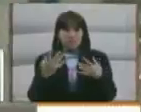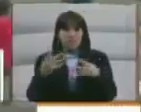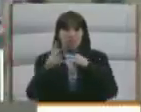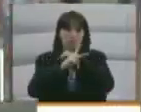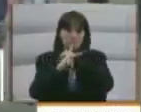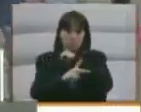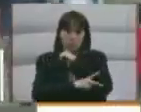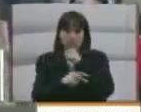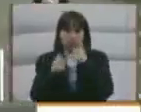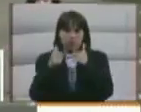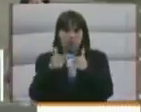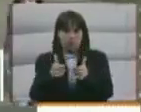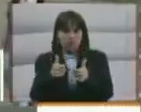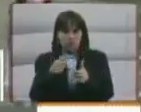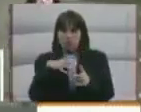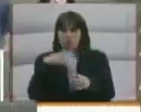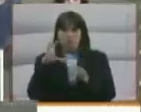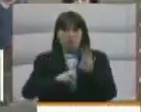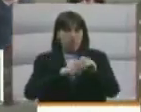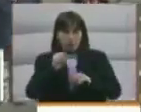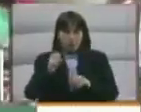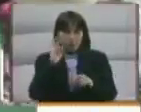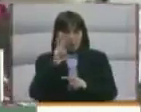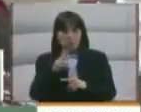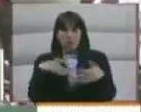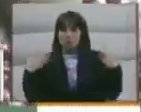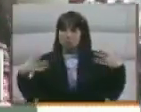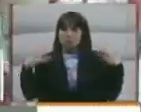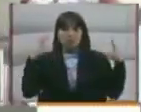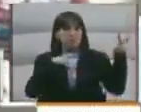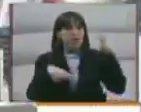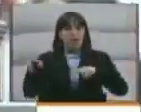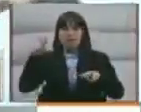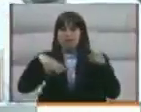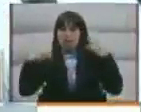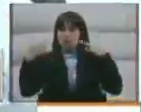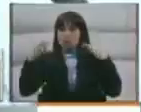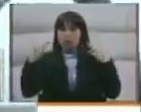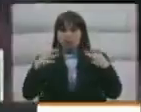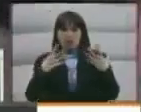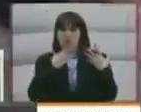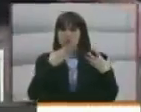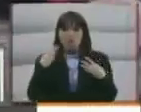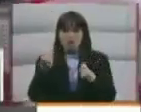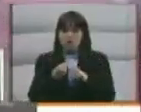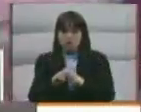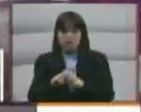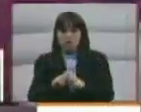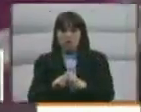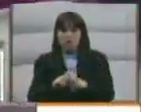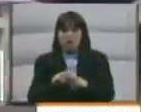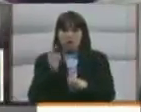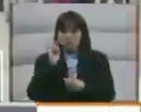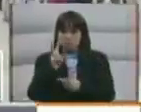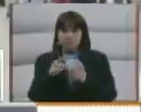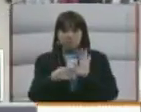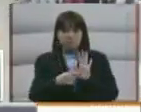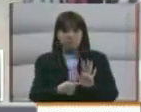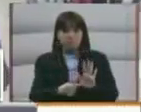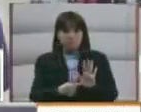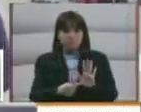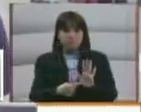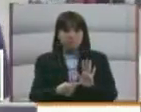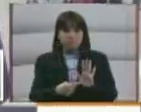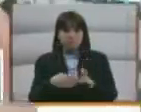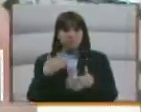no vayas en casa a comprar libros, te puedes divertir, pues, porque tienes la naturaleza. Si vienes con los muchachos dentro del parque, propiamente hay bastantes